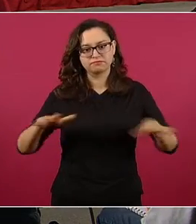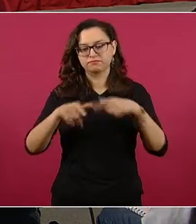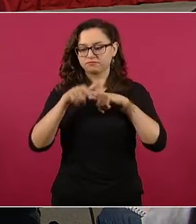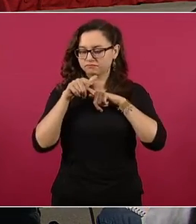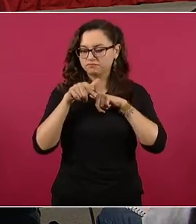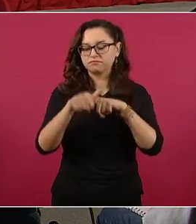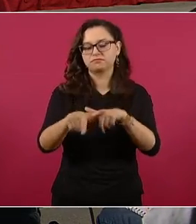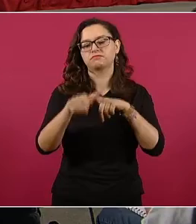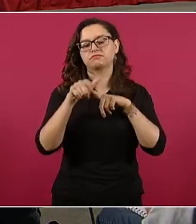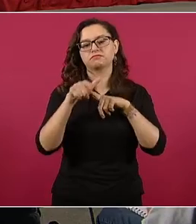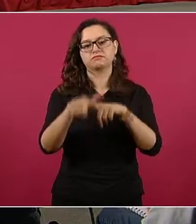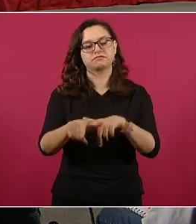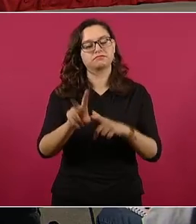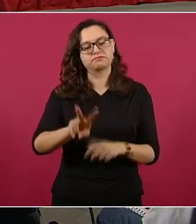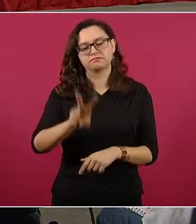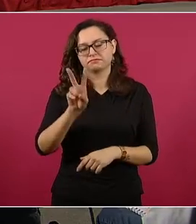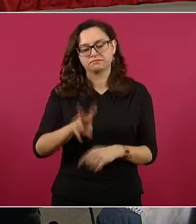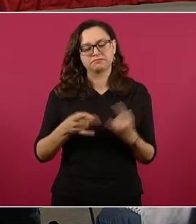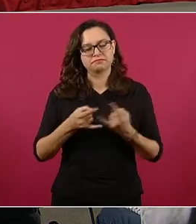lamentable caso.